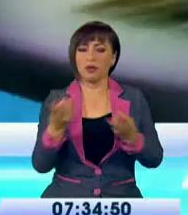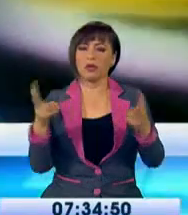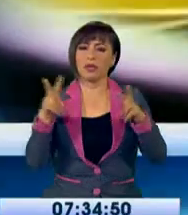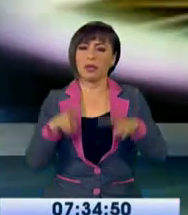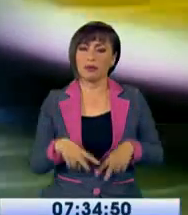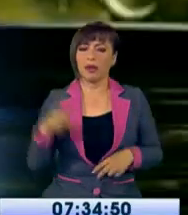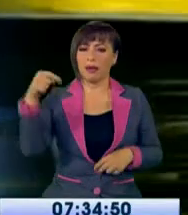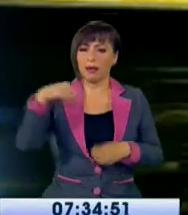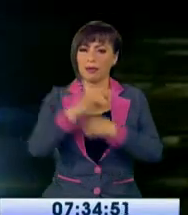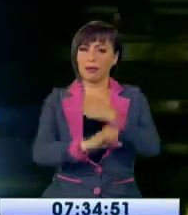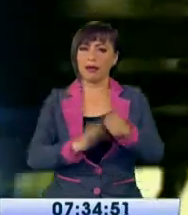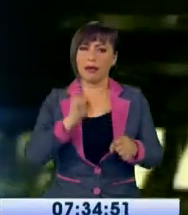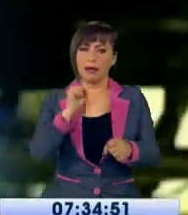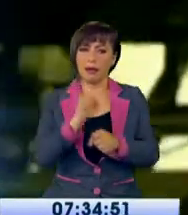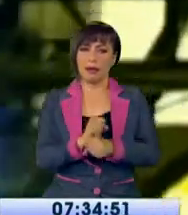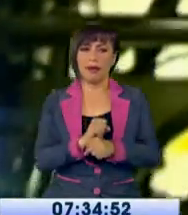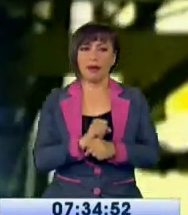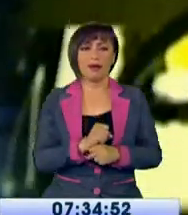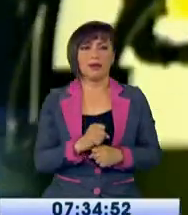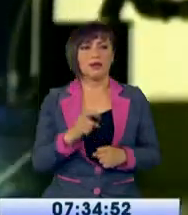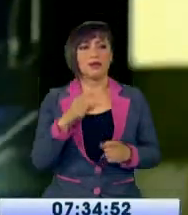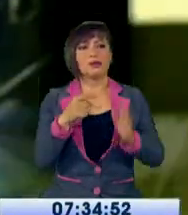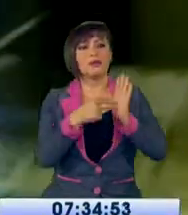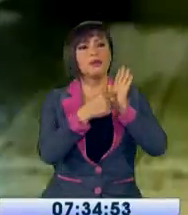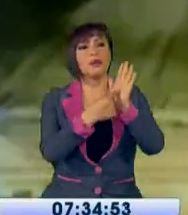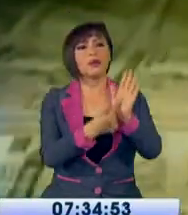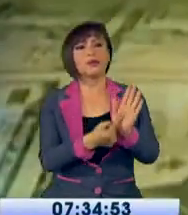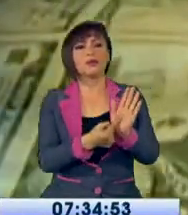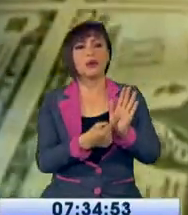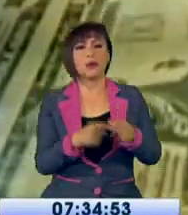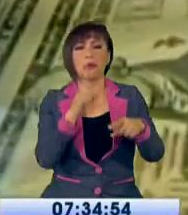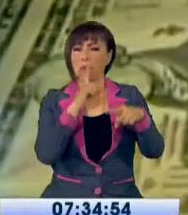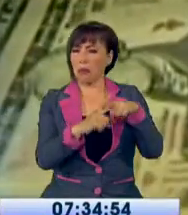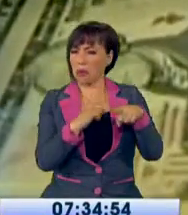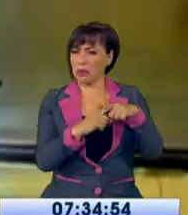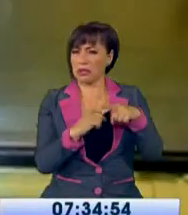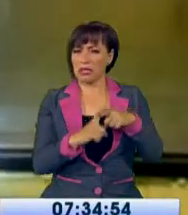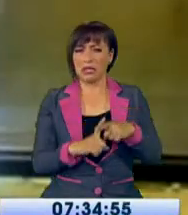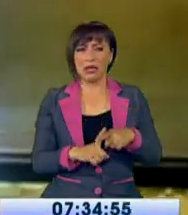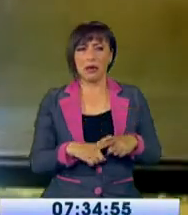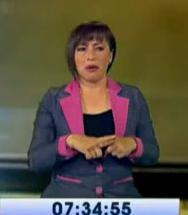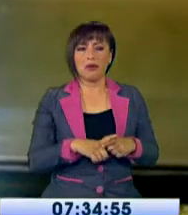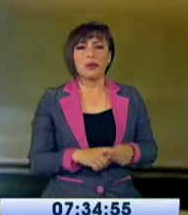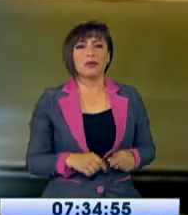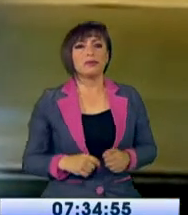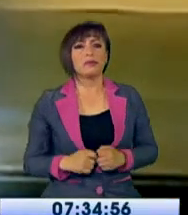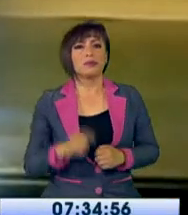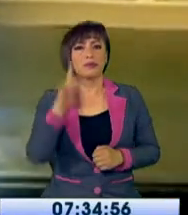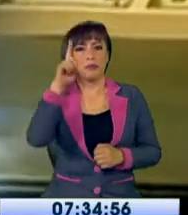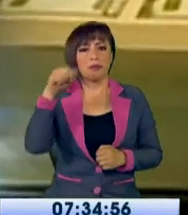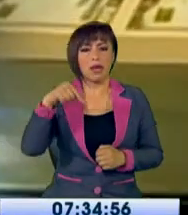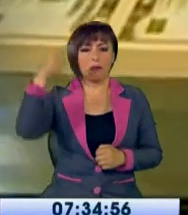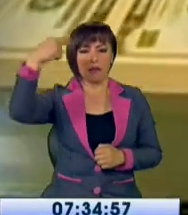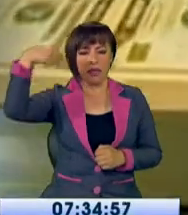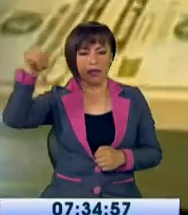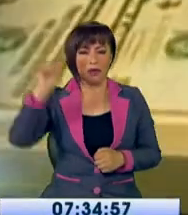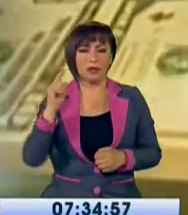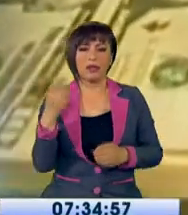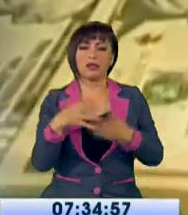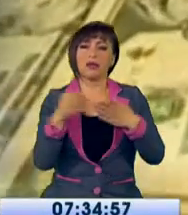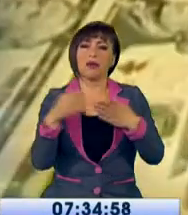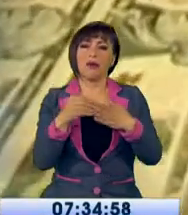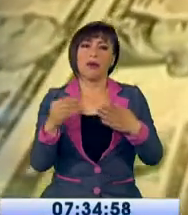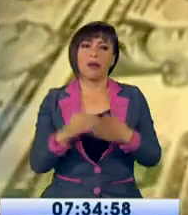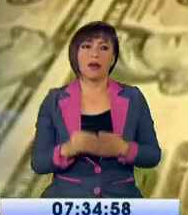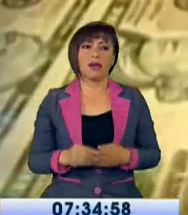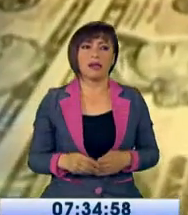trimestre de este año, la balanza de pagos registró un saldo positivo de $1,000 millones y que las remesas de los migrantes ascendieron de